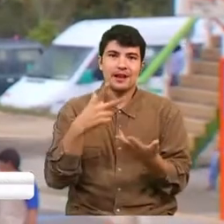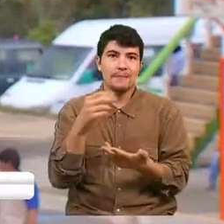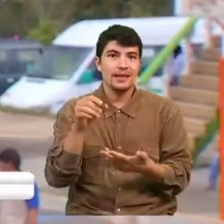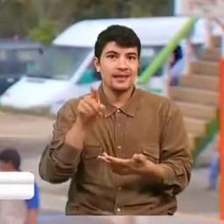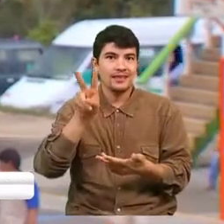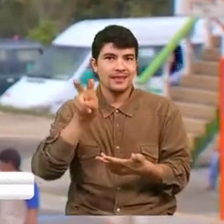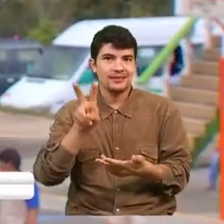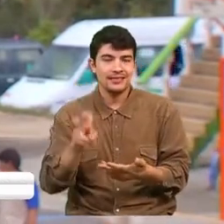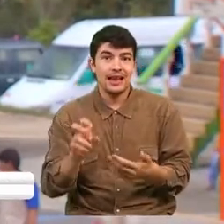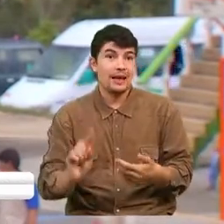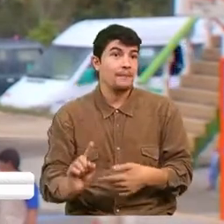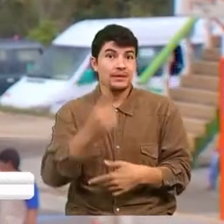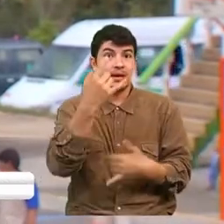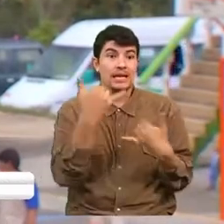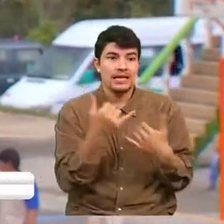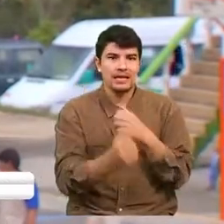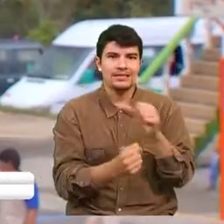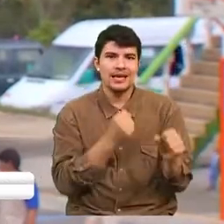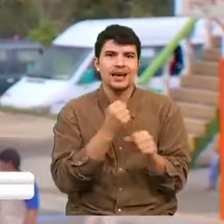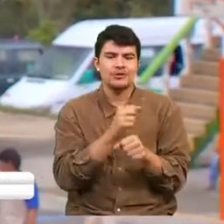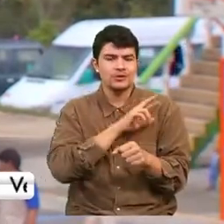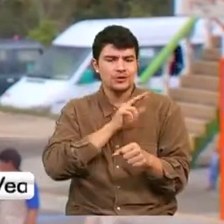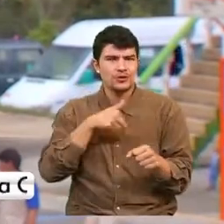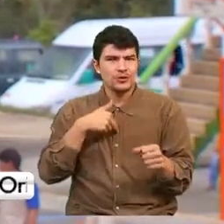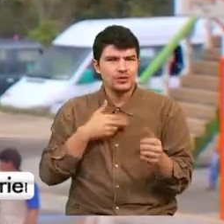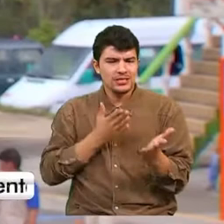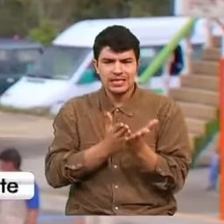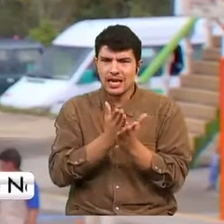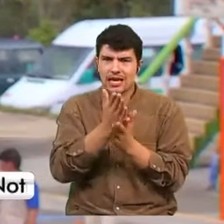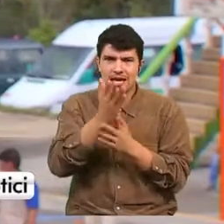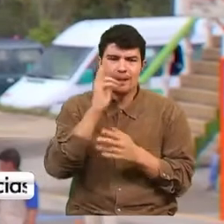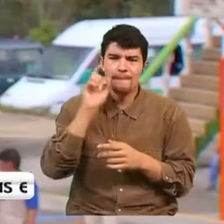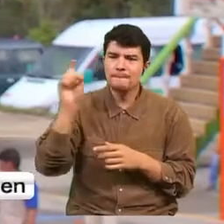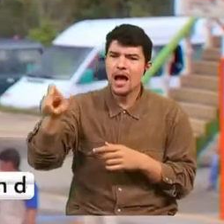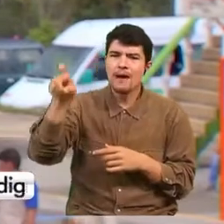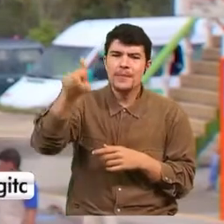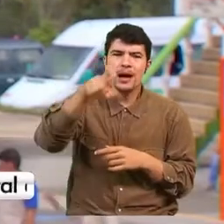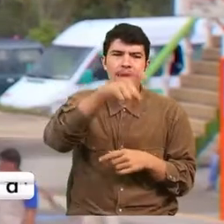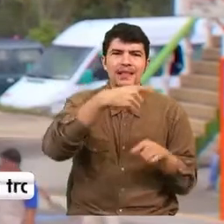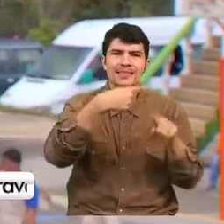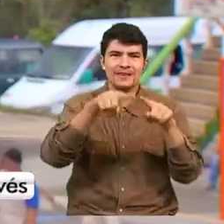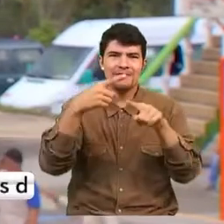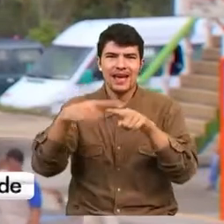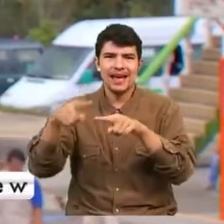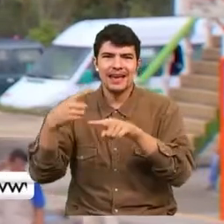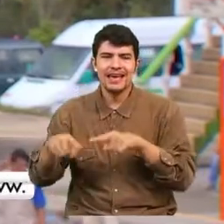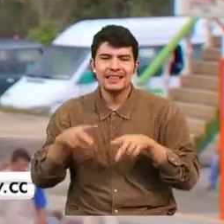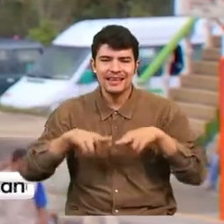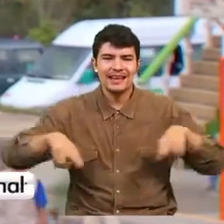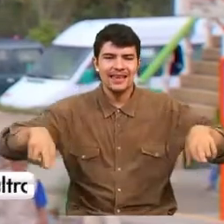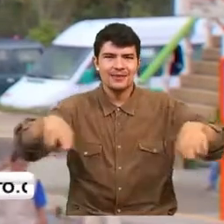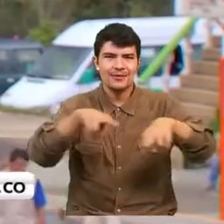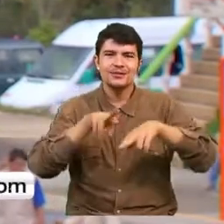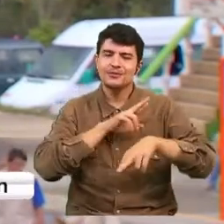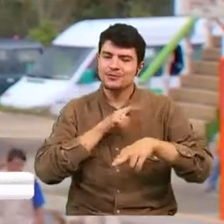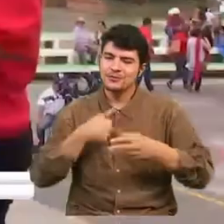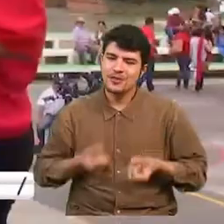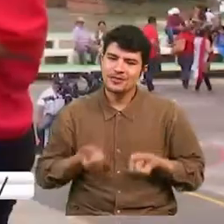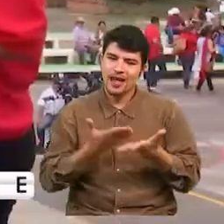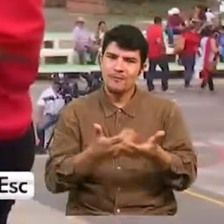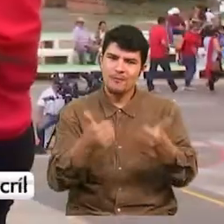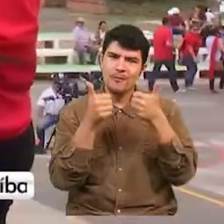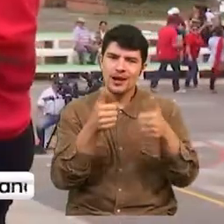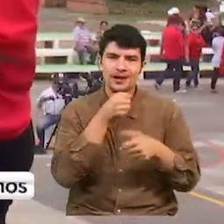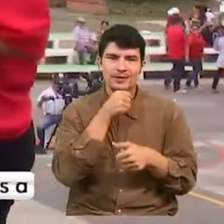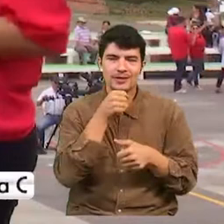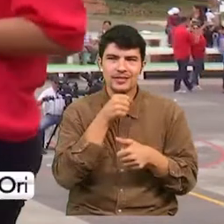la primera de este año, y vamos a seguir en un recorrido muy especial por las diferentes provincias llevando todas estas buenas noticias para Santander. ¿Y qué